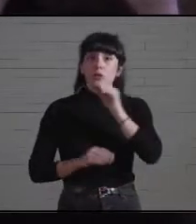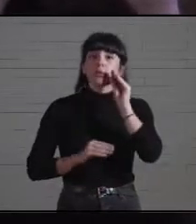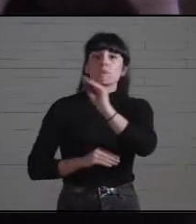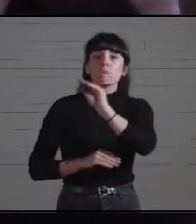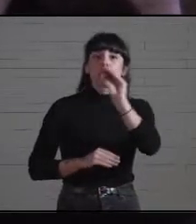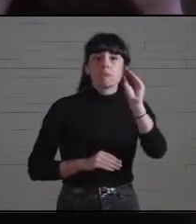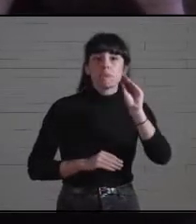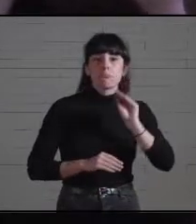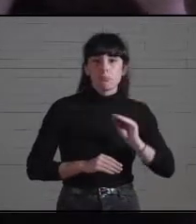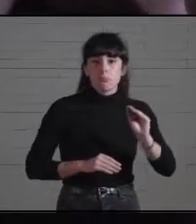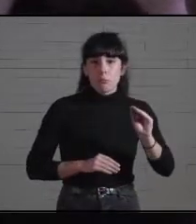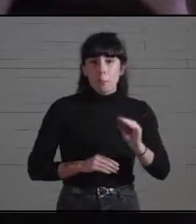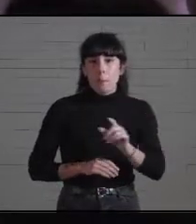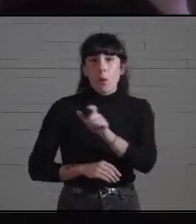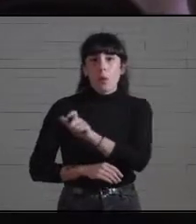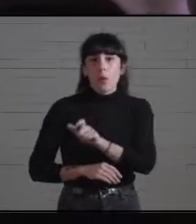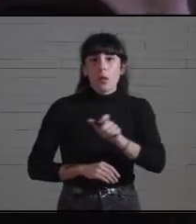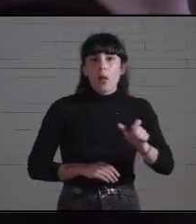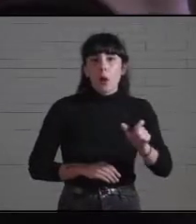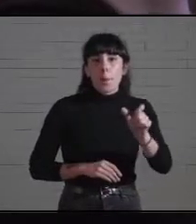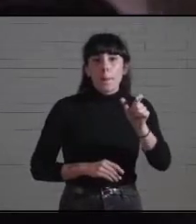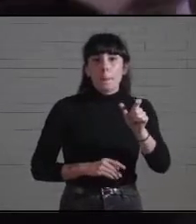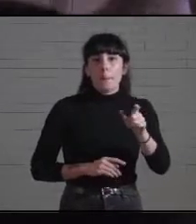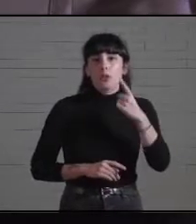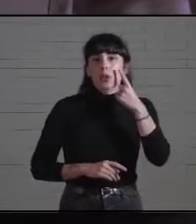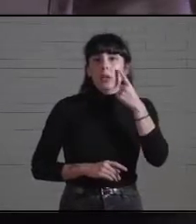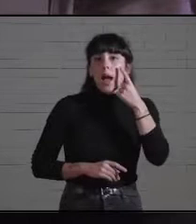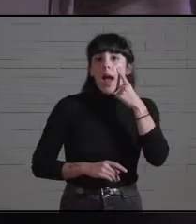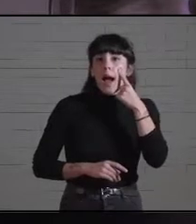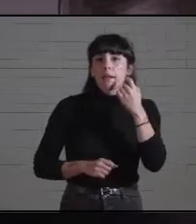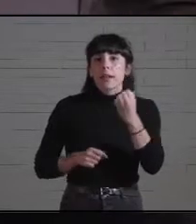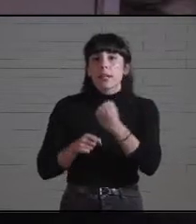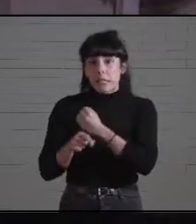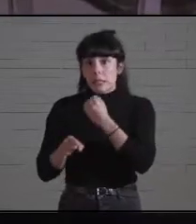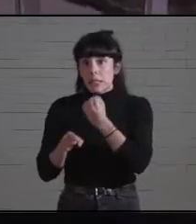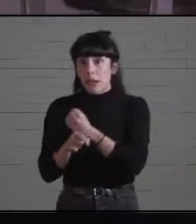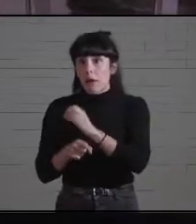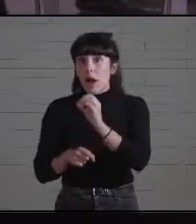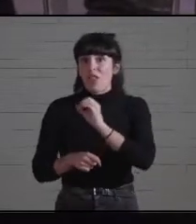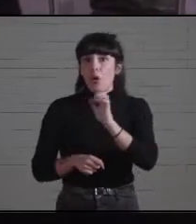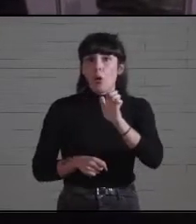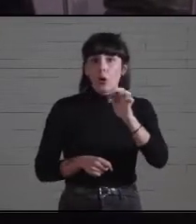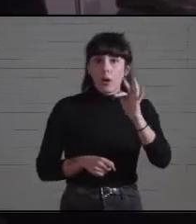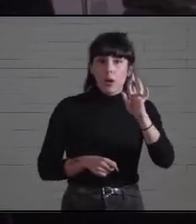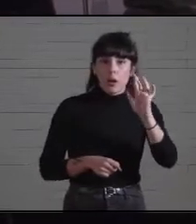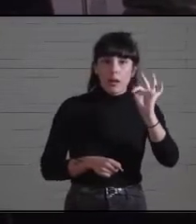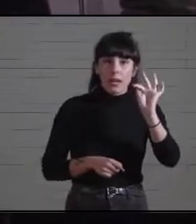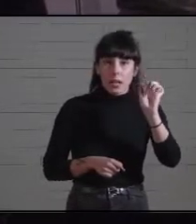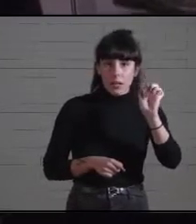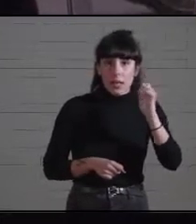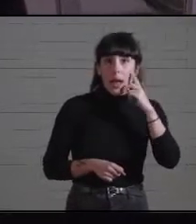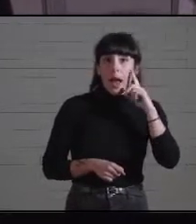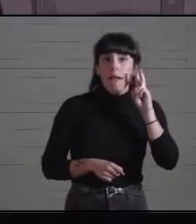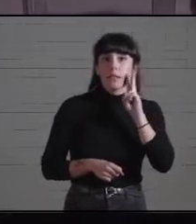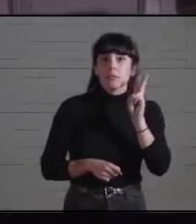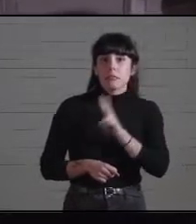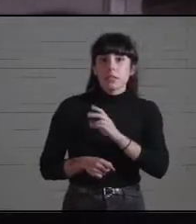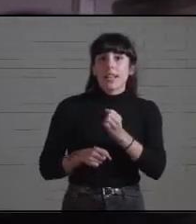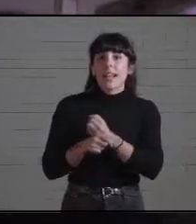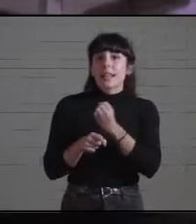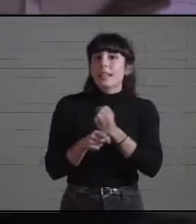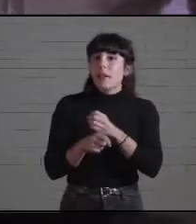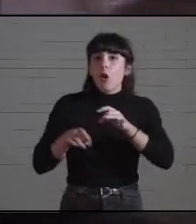que estaban empleadas o en ERTE en 2021 si trabajaban las mismas